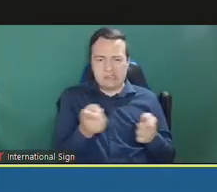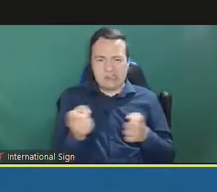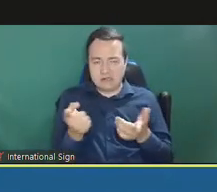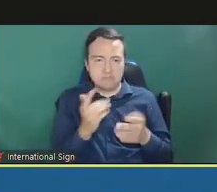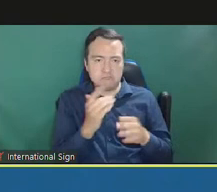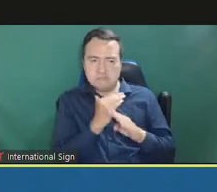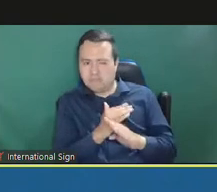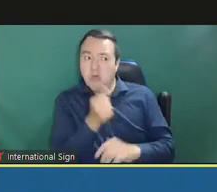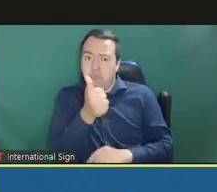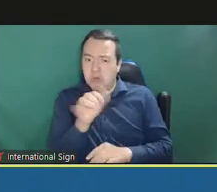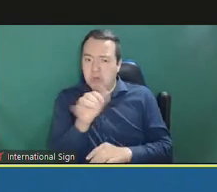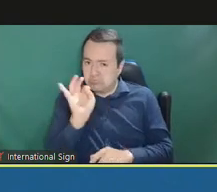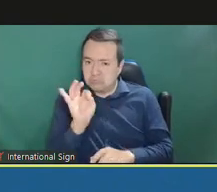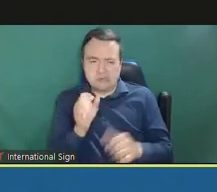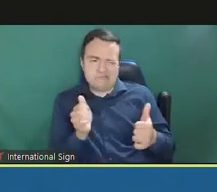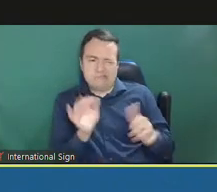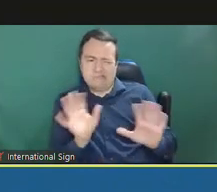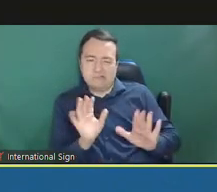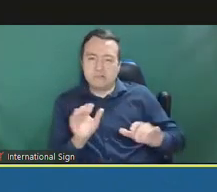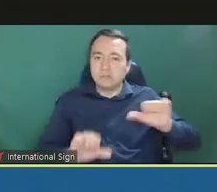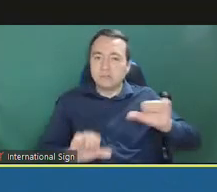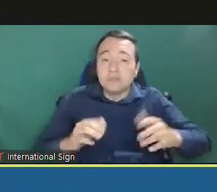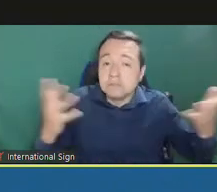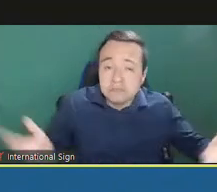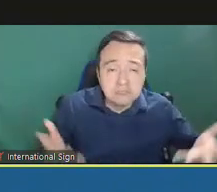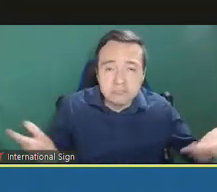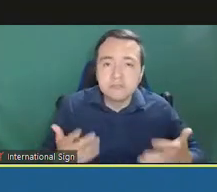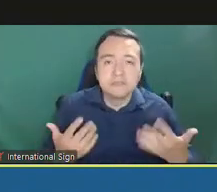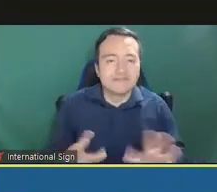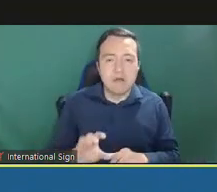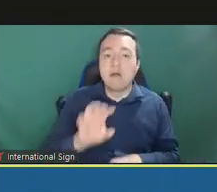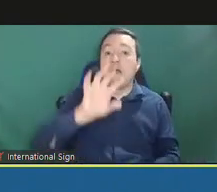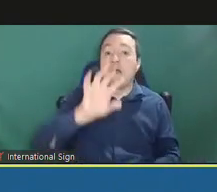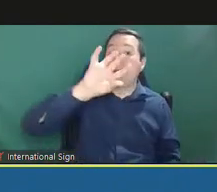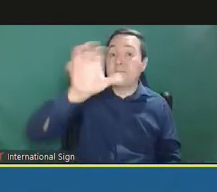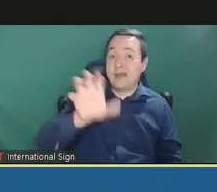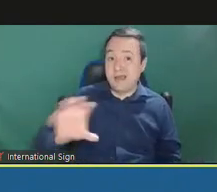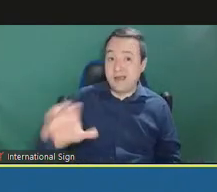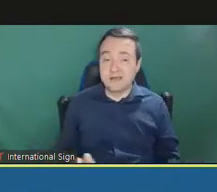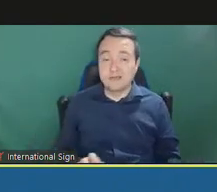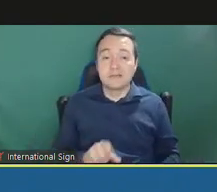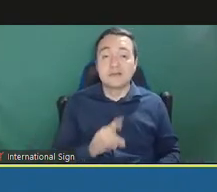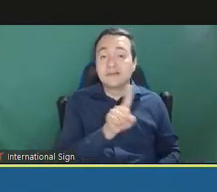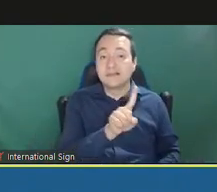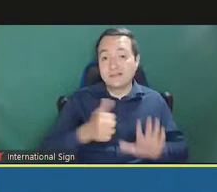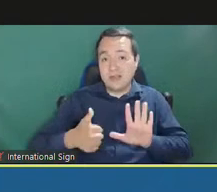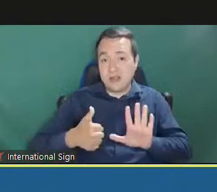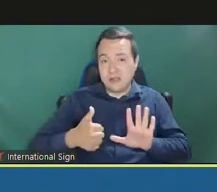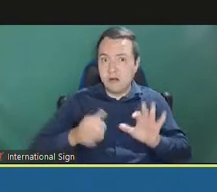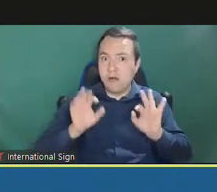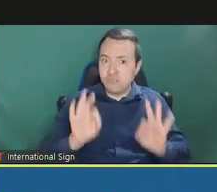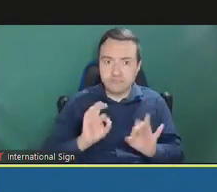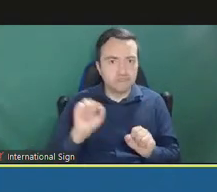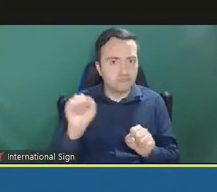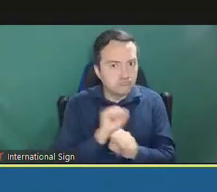son 16 países que han implementado por lo menos una de estas mejores compras de la